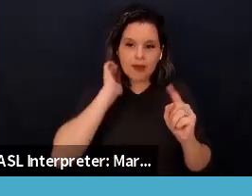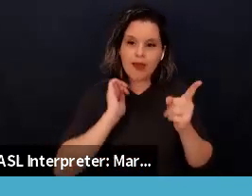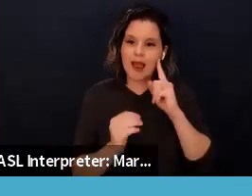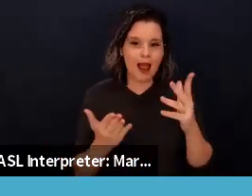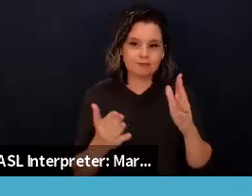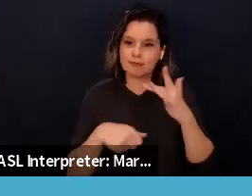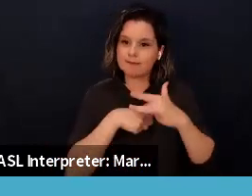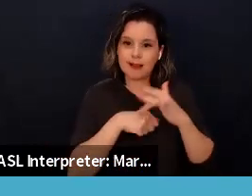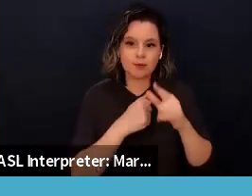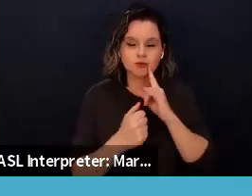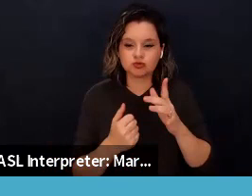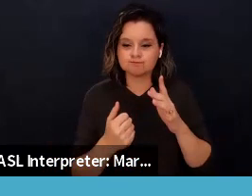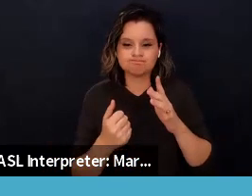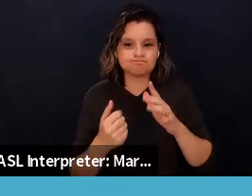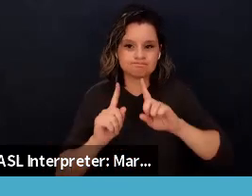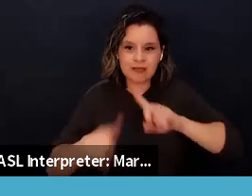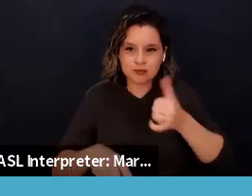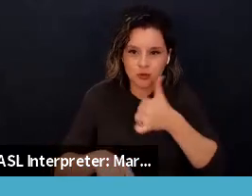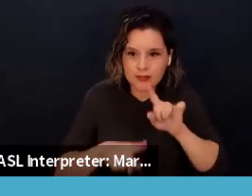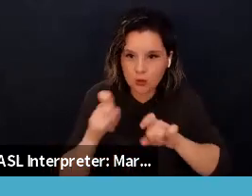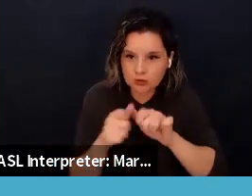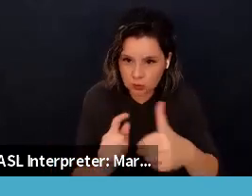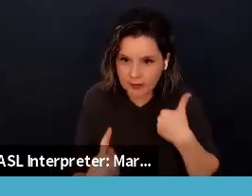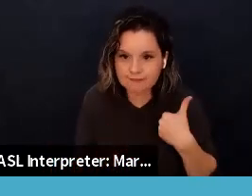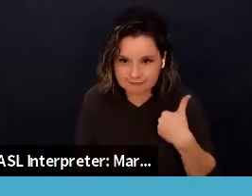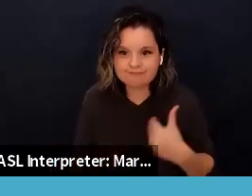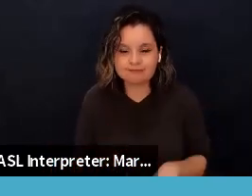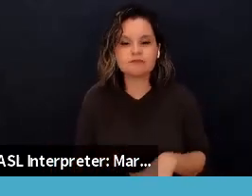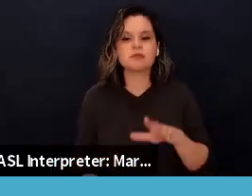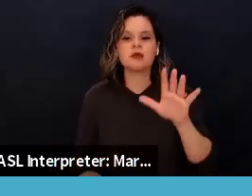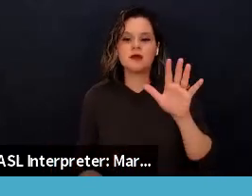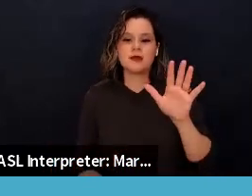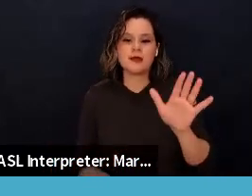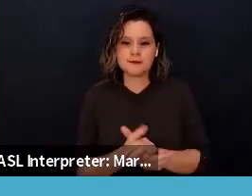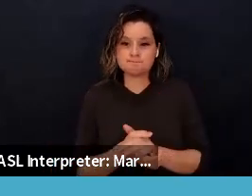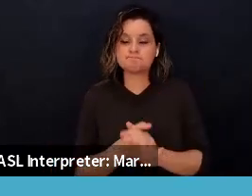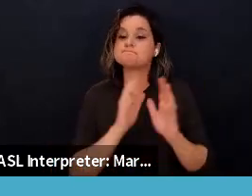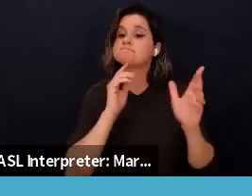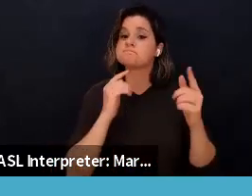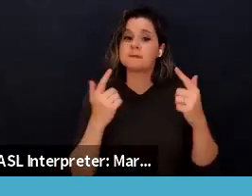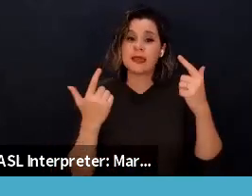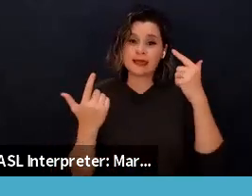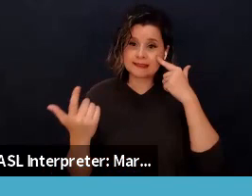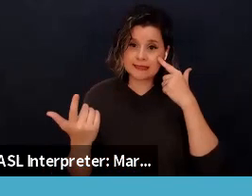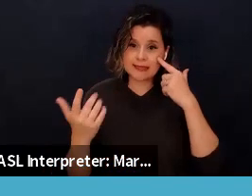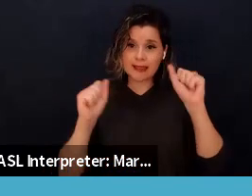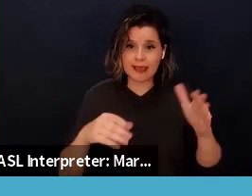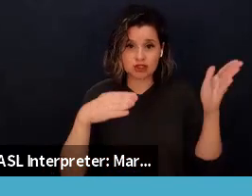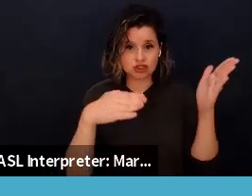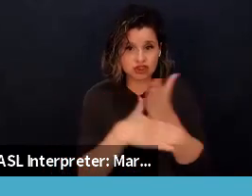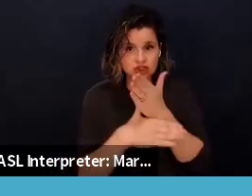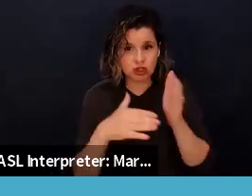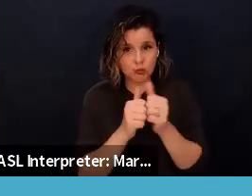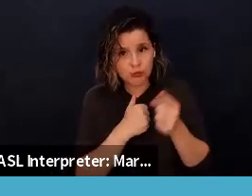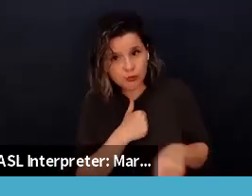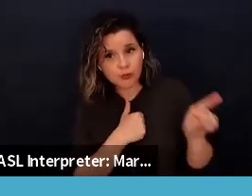dispuesta a contestar cualquier pregunta que ustedes tengan, ¿ok? Entonces, creo que puedo compartir con todos